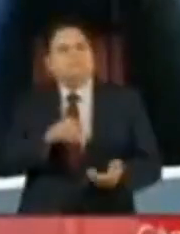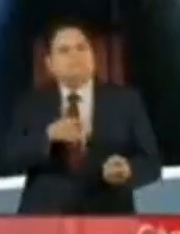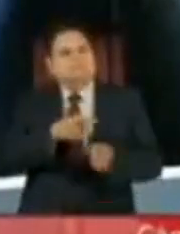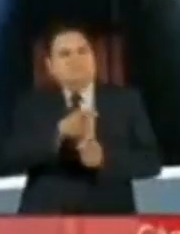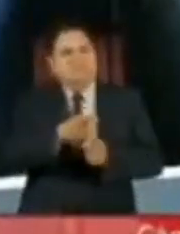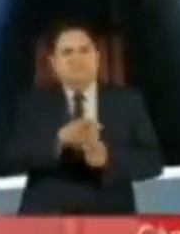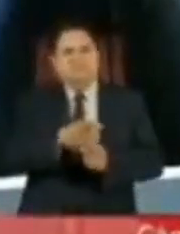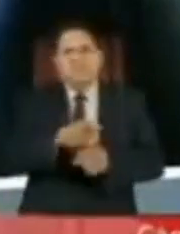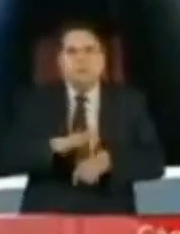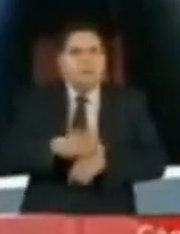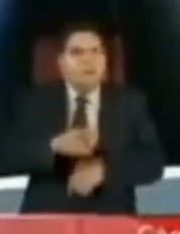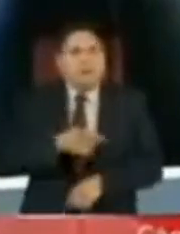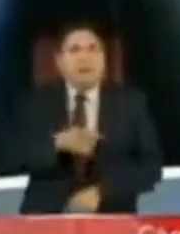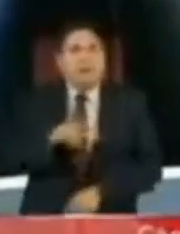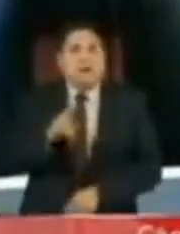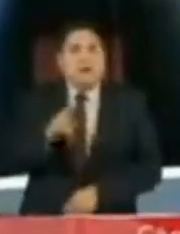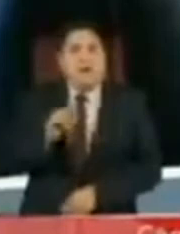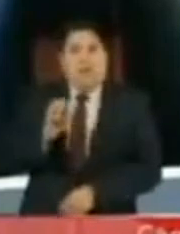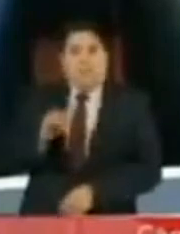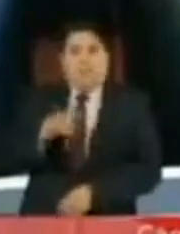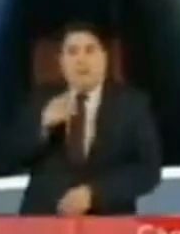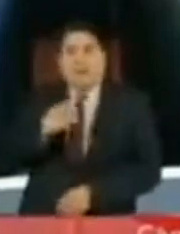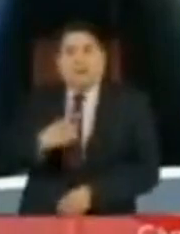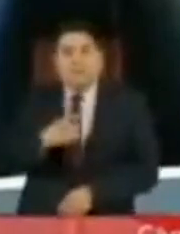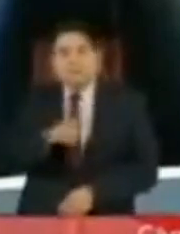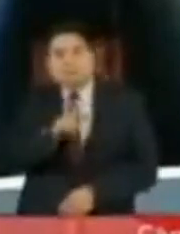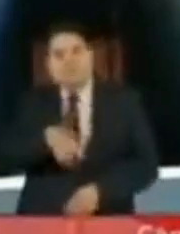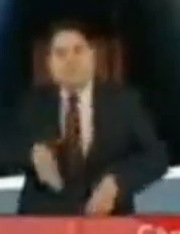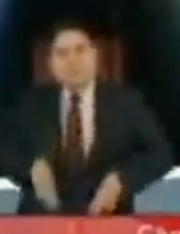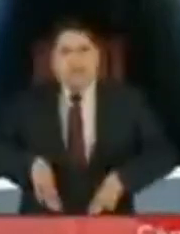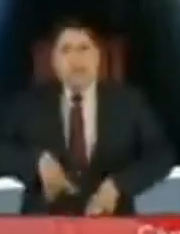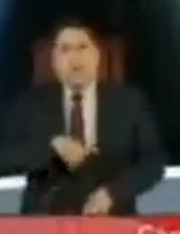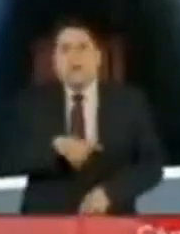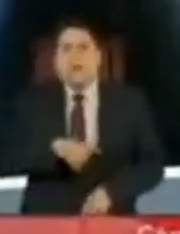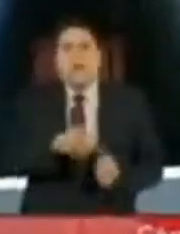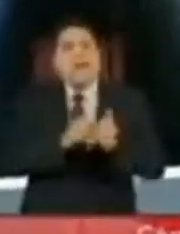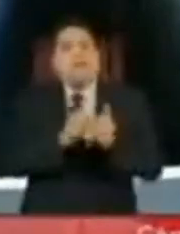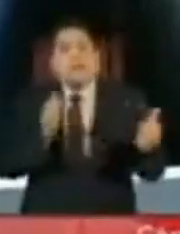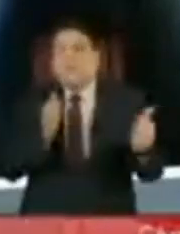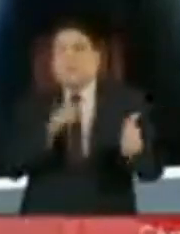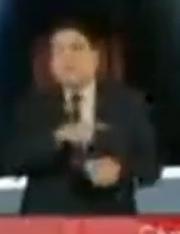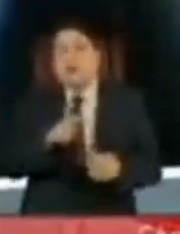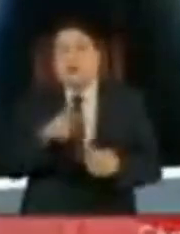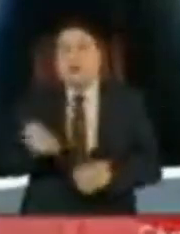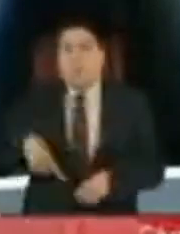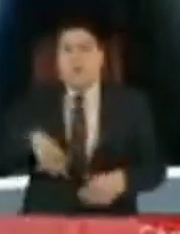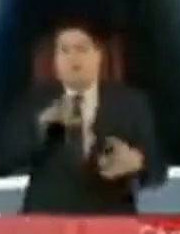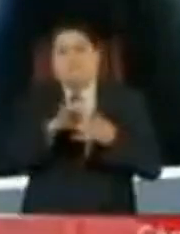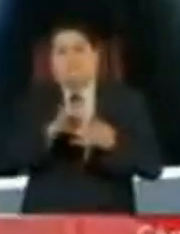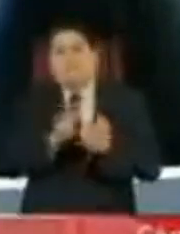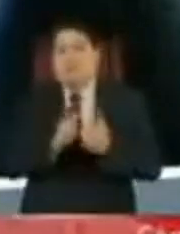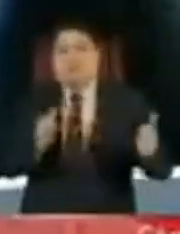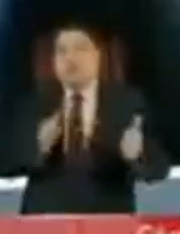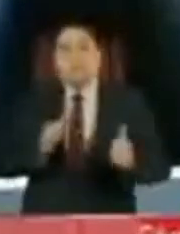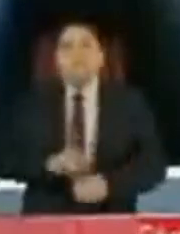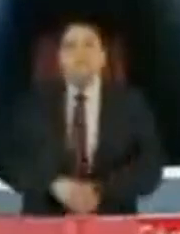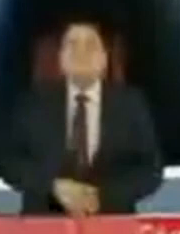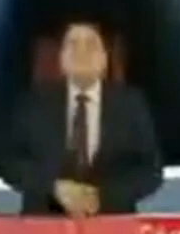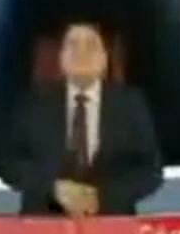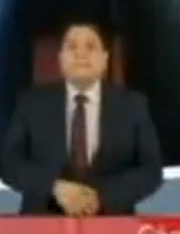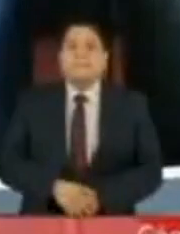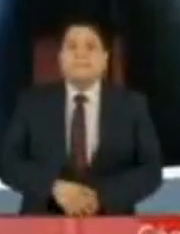inicio en su nombre lleva su cualidad y es autónoma. Este presidente se irá, como se han